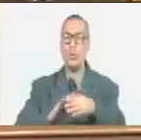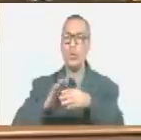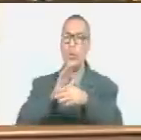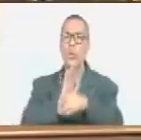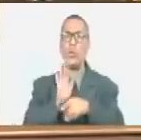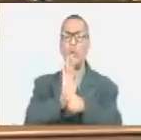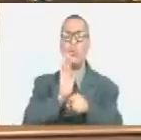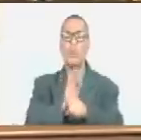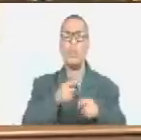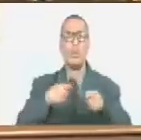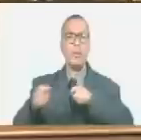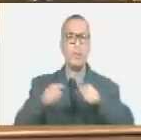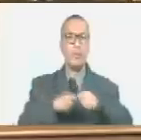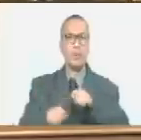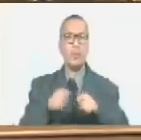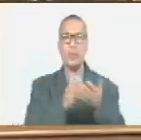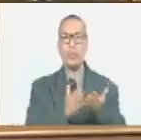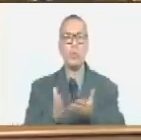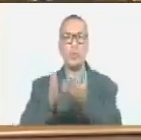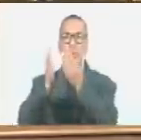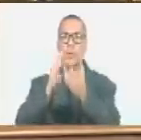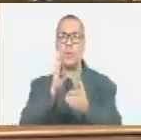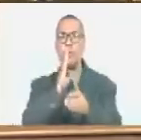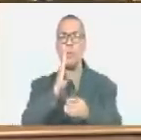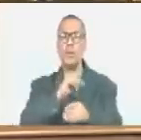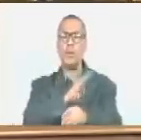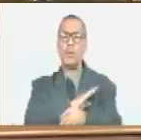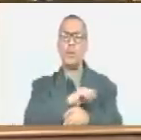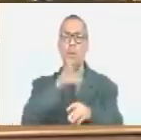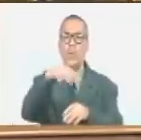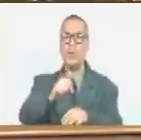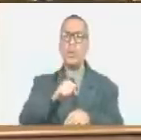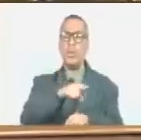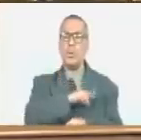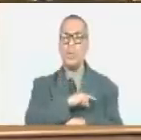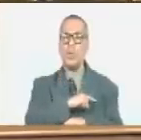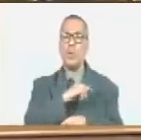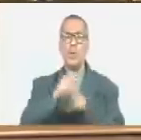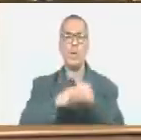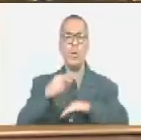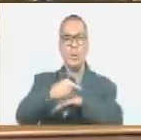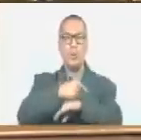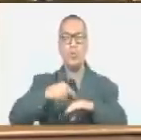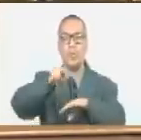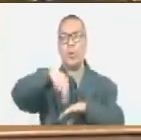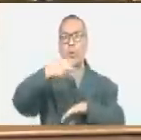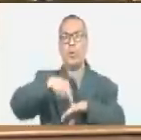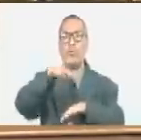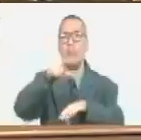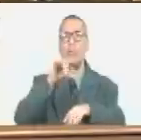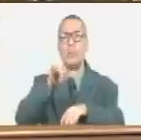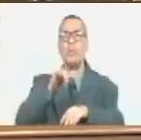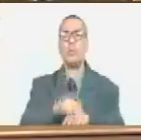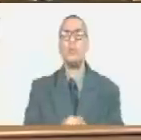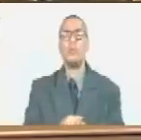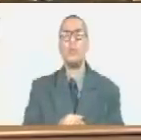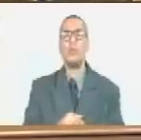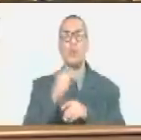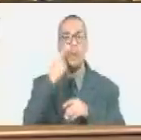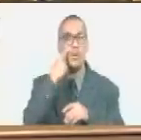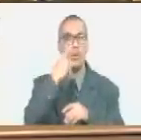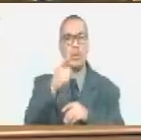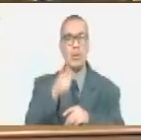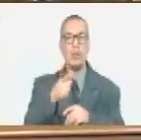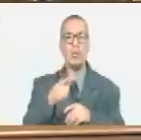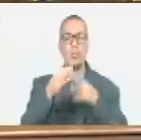conservación y administración del Servicio de Bienes Recuperados, creado por el Ejecutivo Nacional para tal fin, el cual velará por